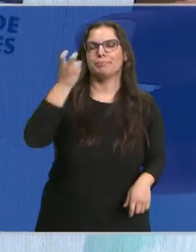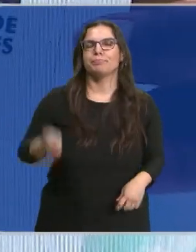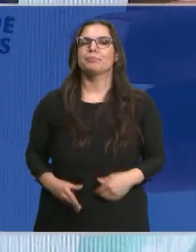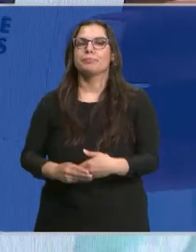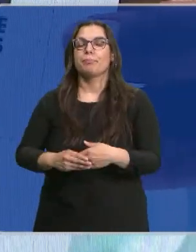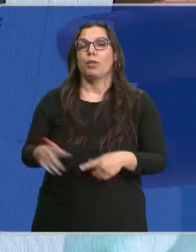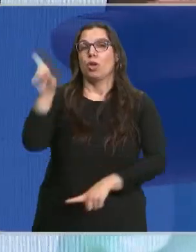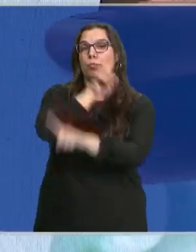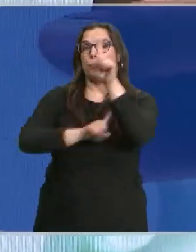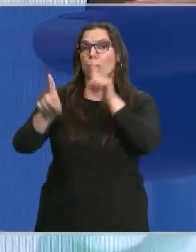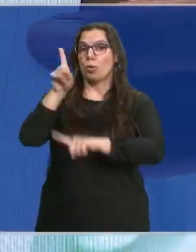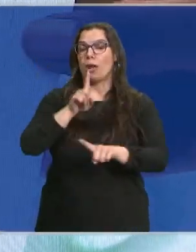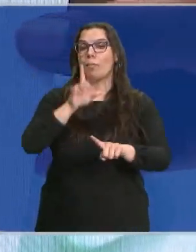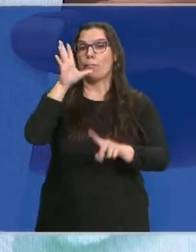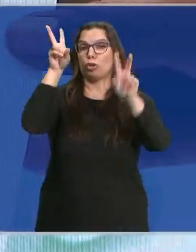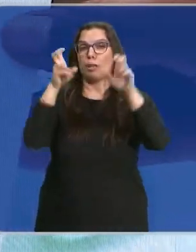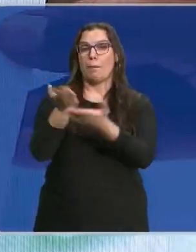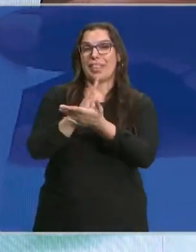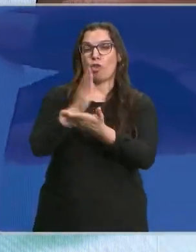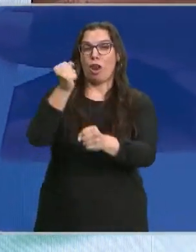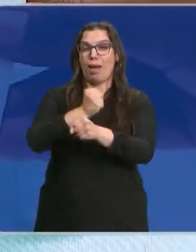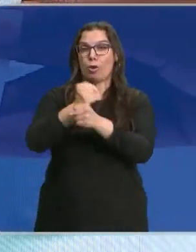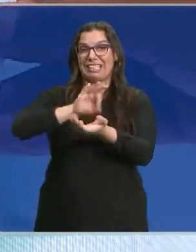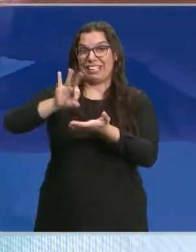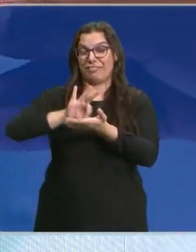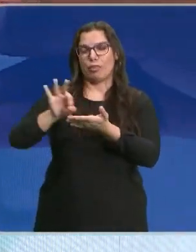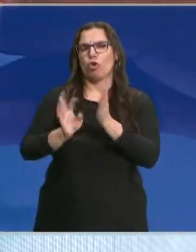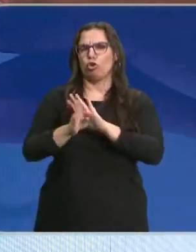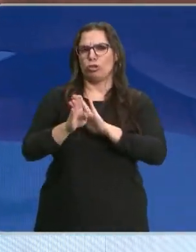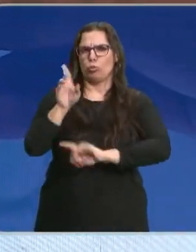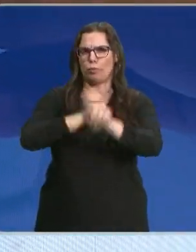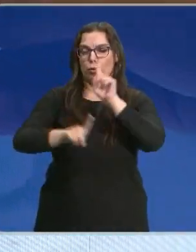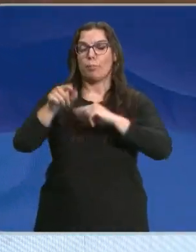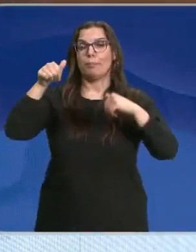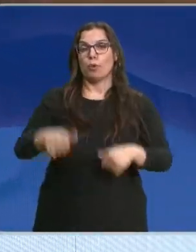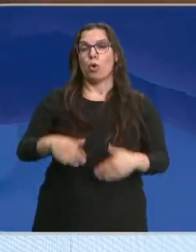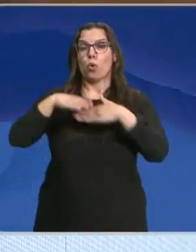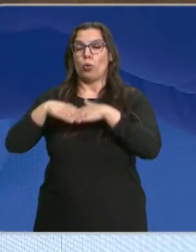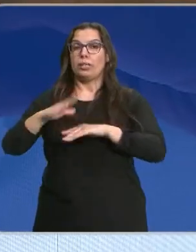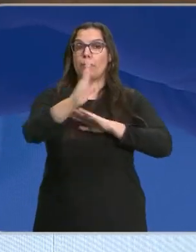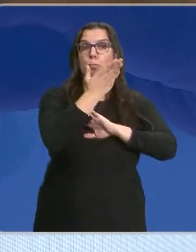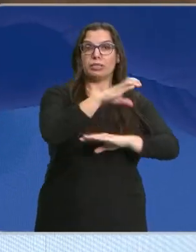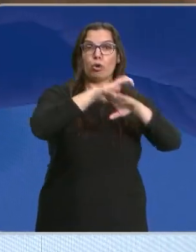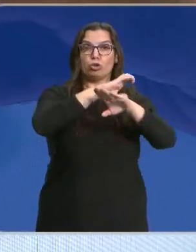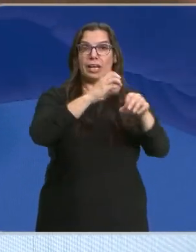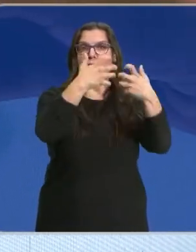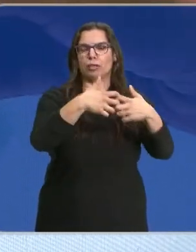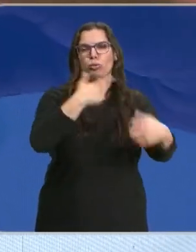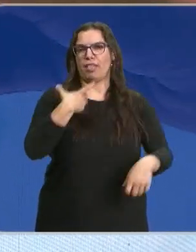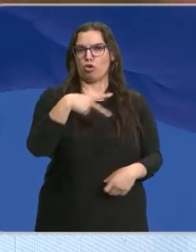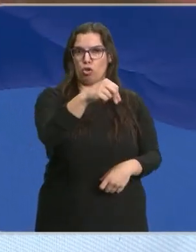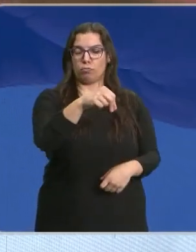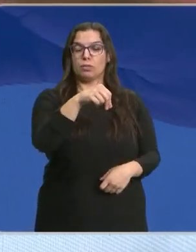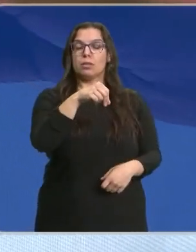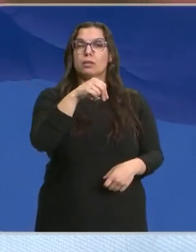Continúa la polémica a cuenta del Servicio de Mediación Laboral en Castilla y León. Hoy, UGT ha rechazado la propuesta de la Consejería de Industria,